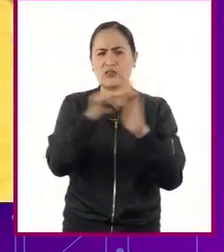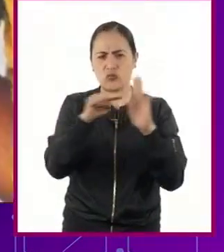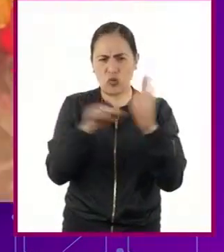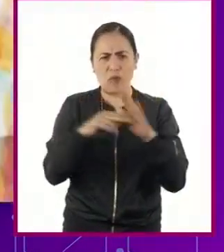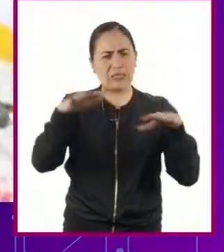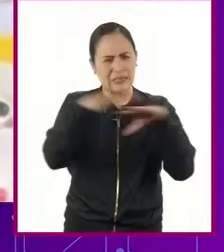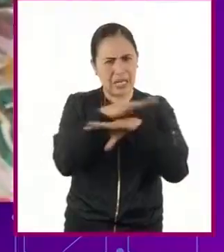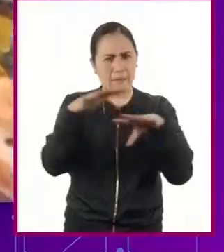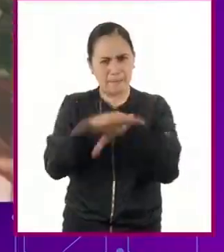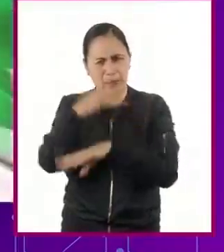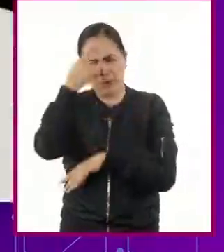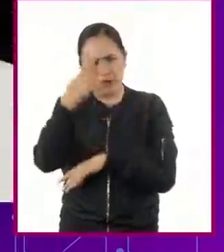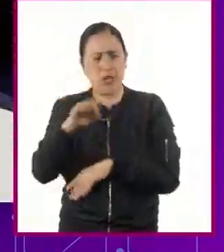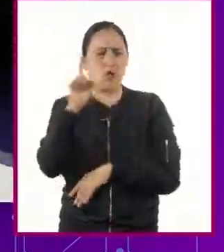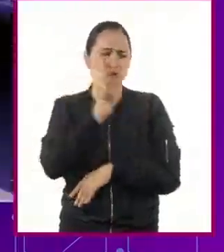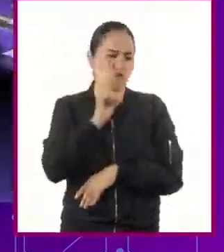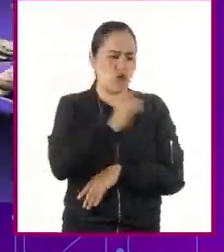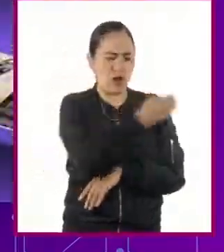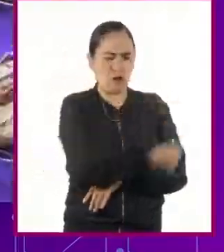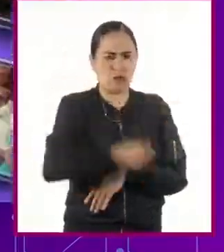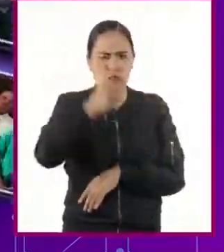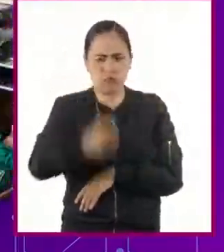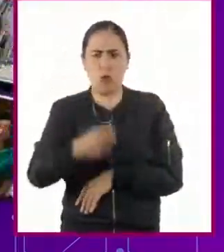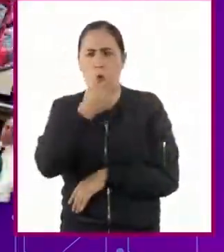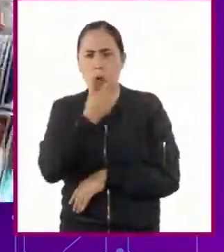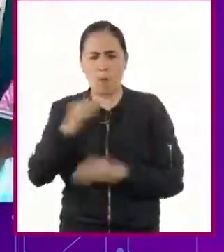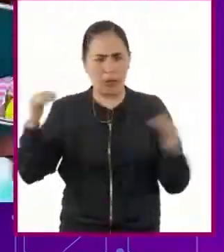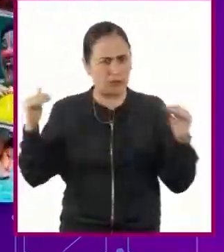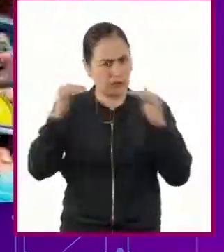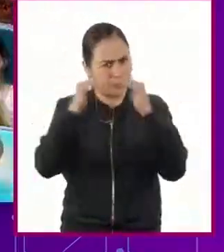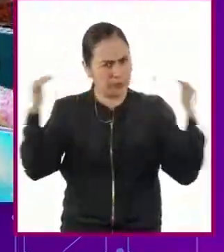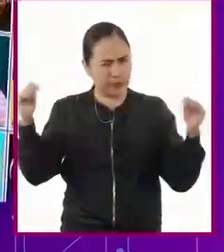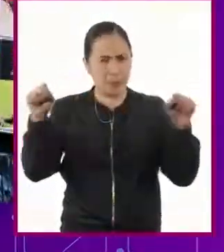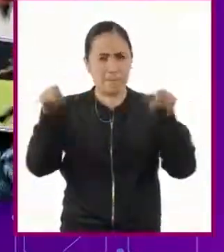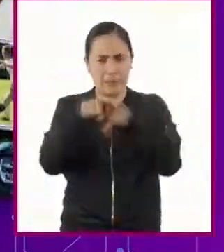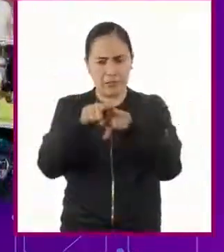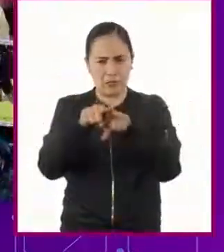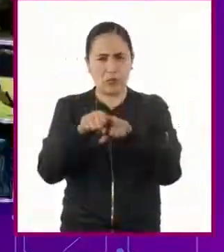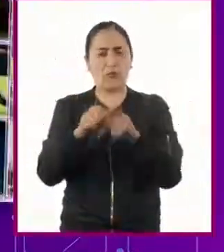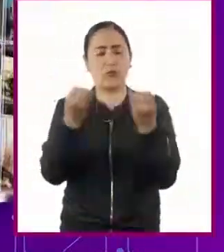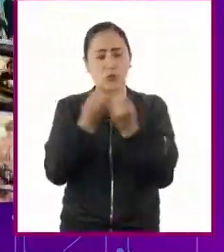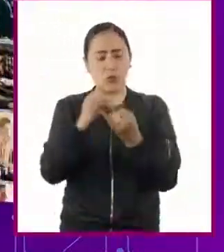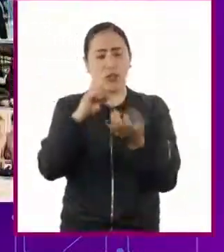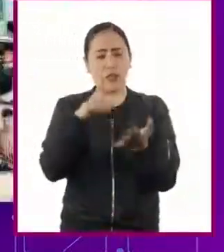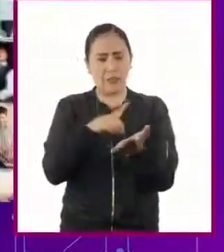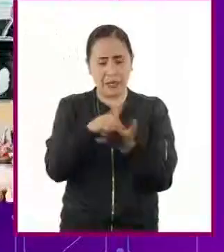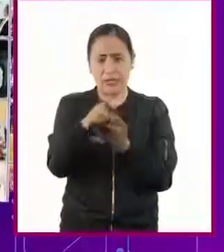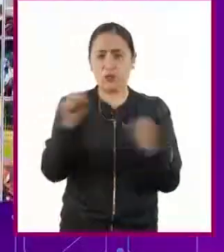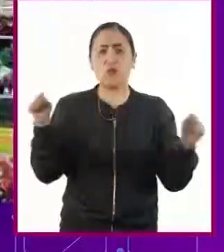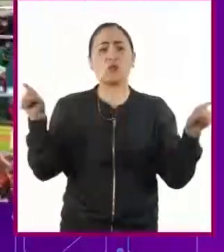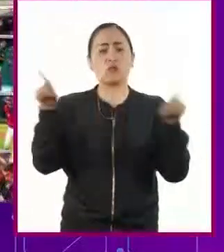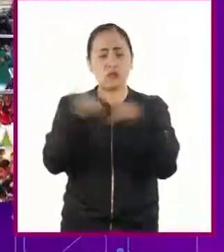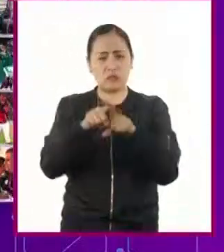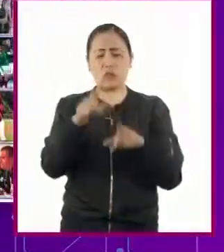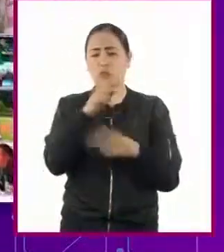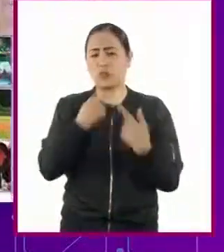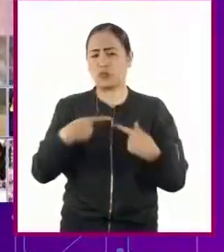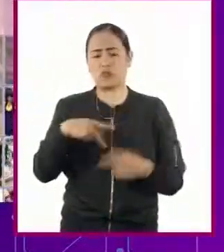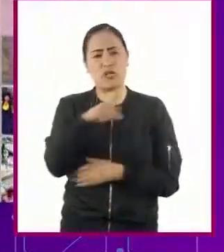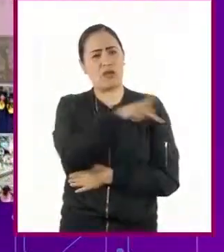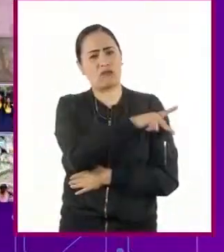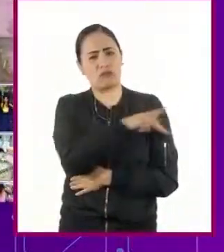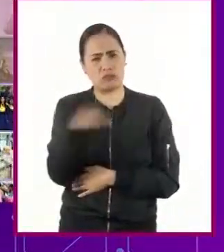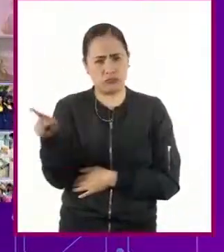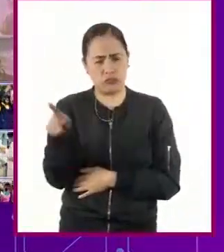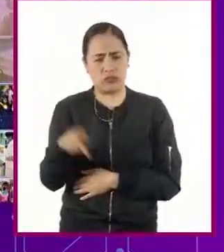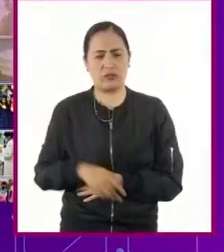el lugar de la mujer y colocarla en igualdad de oportunidades, reconociendo los mismos derechos para todas las personas y